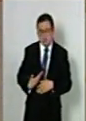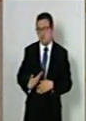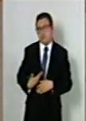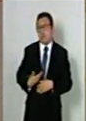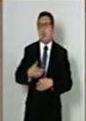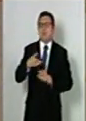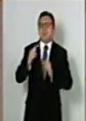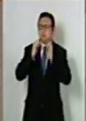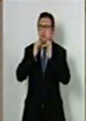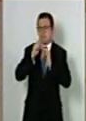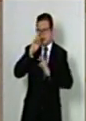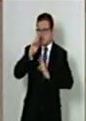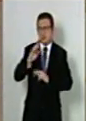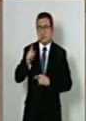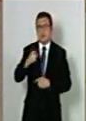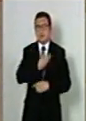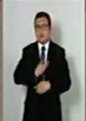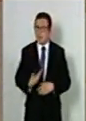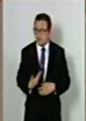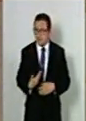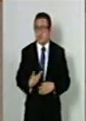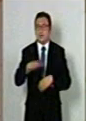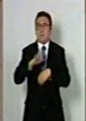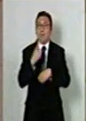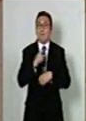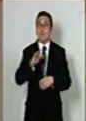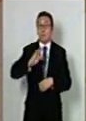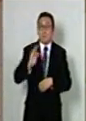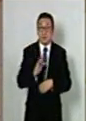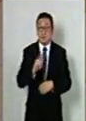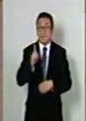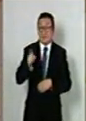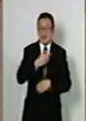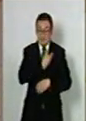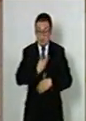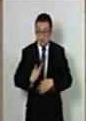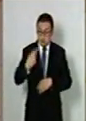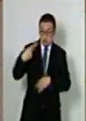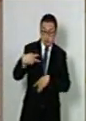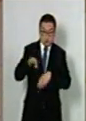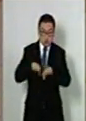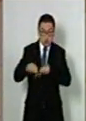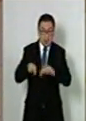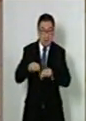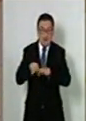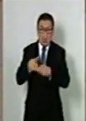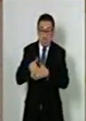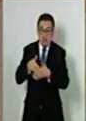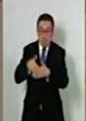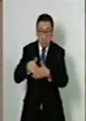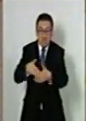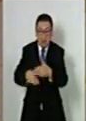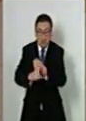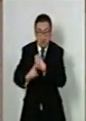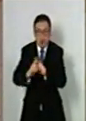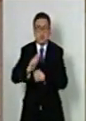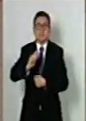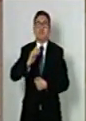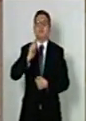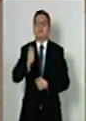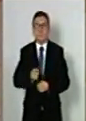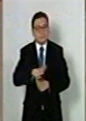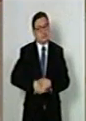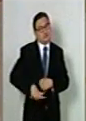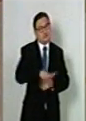presidente. En la medida en que le dificultemos su desempeño, dificultamos el tránsito de la